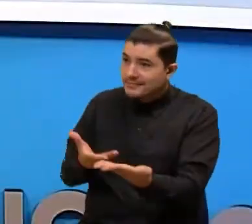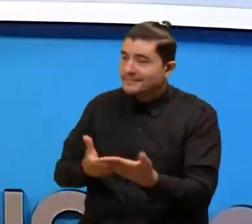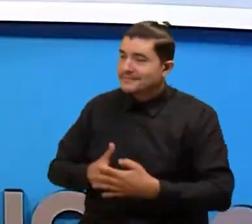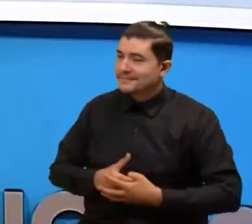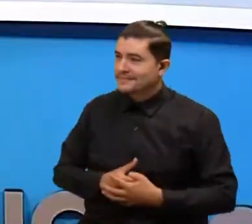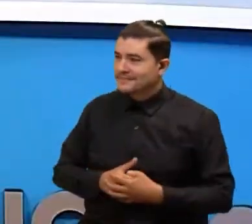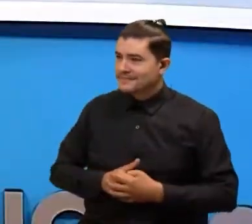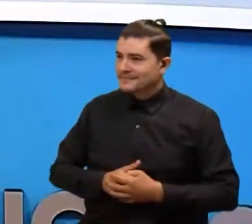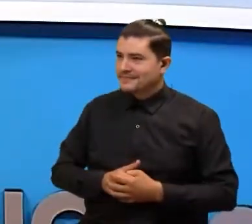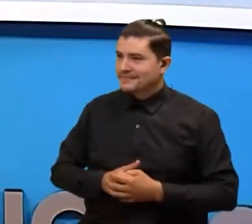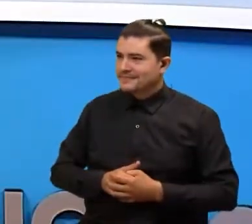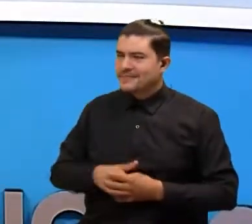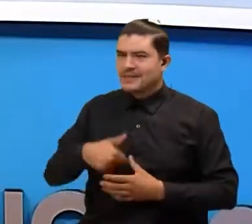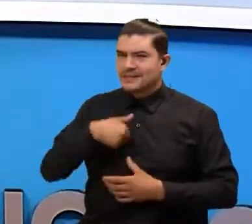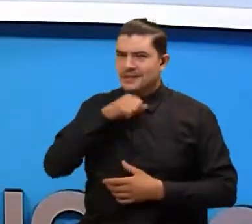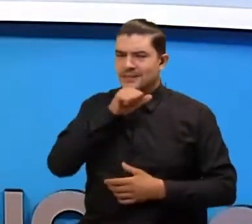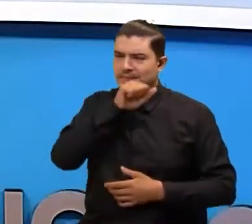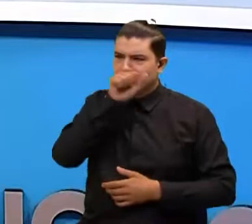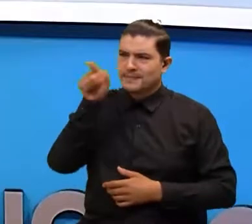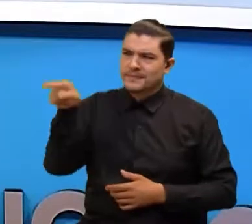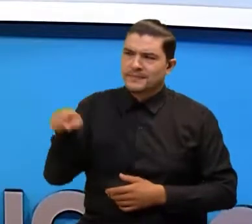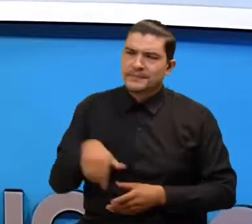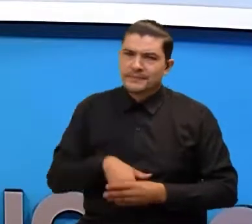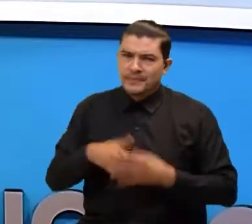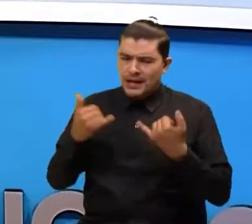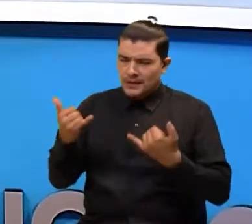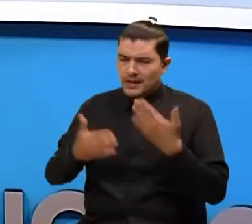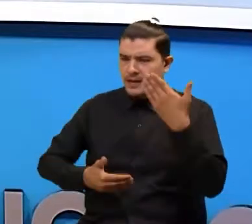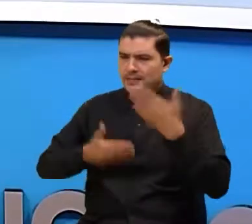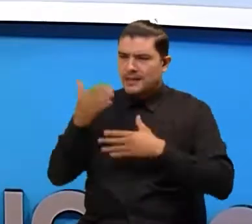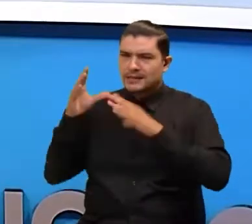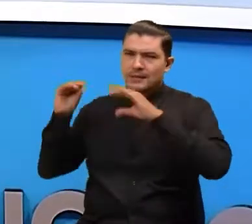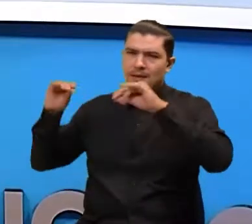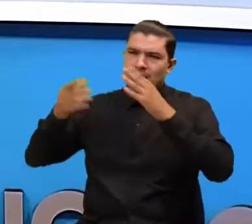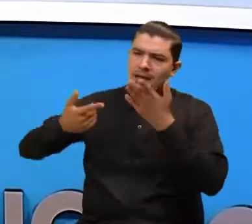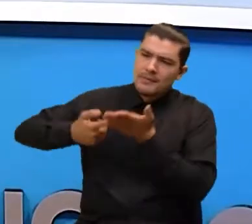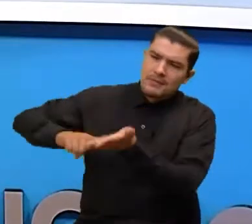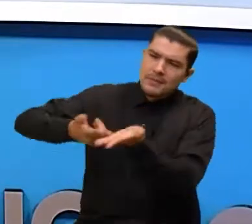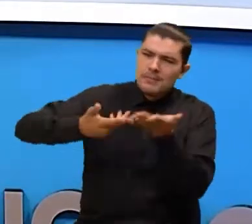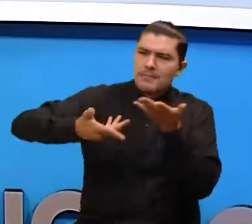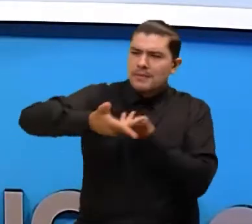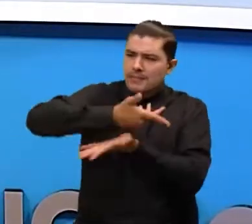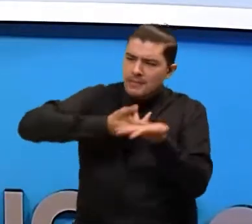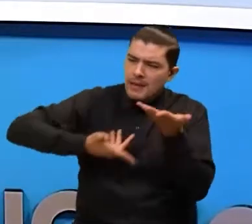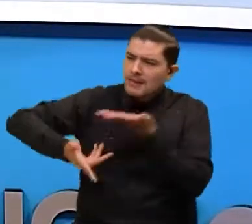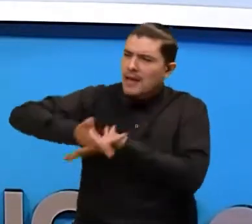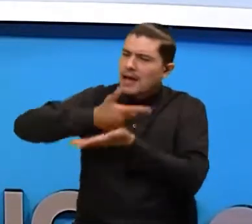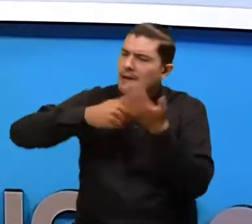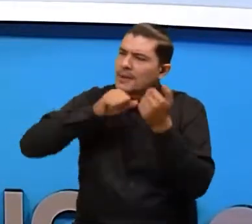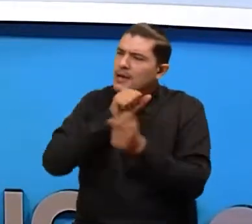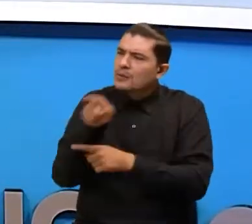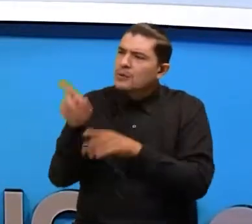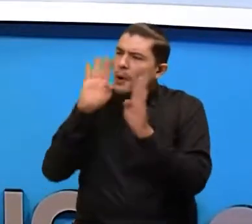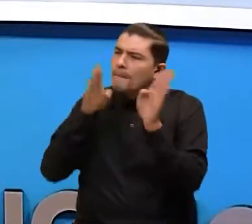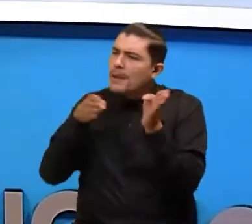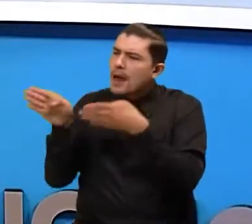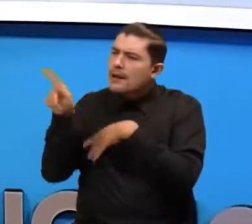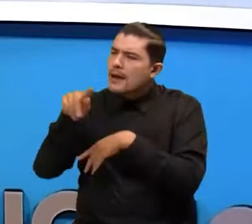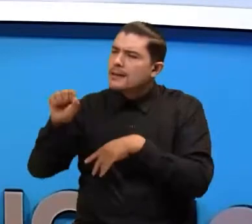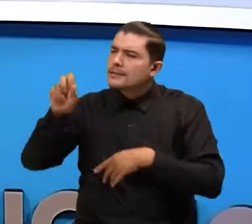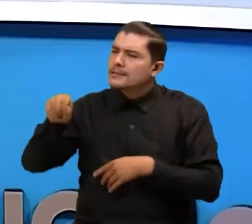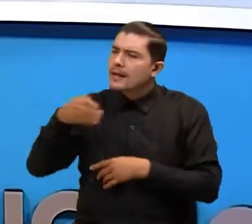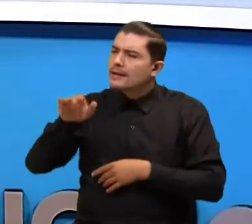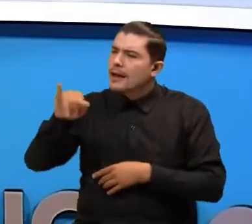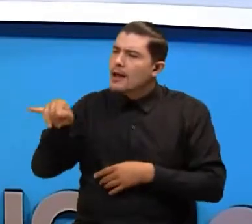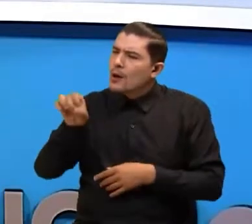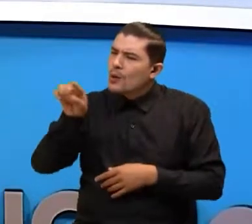a esta emisión y quiero que iniciemos comentándole a todos nuestros televidentes en qué consiste el Plan San José.